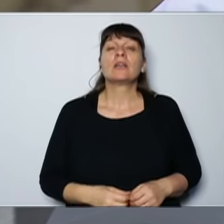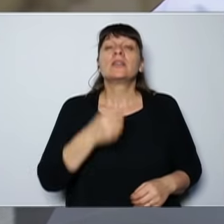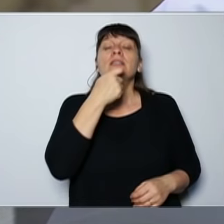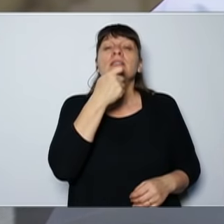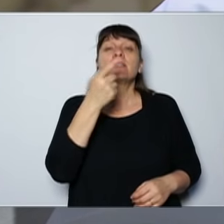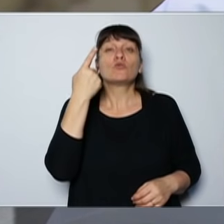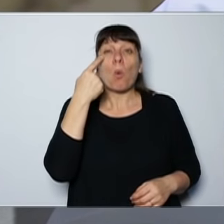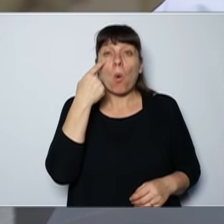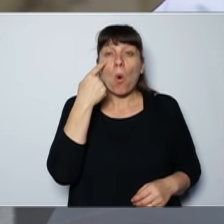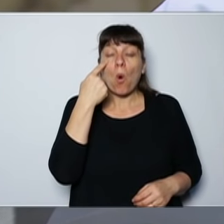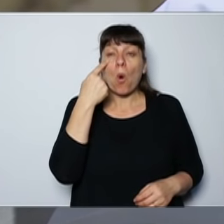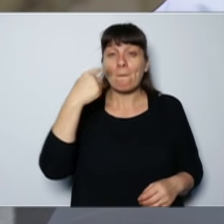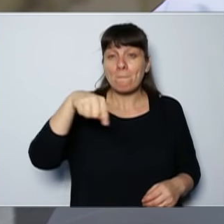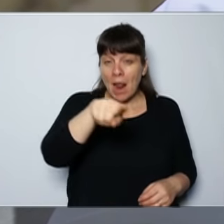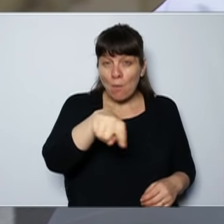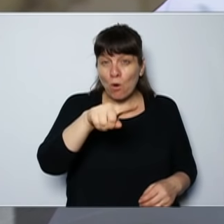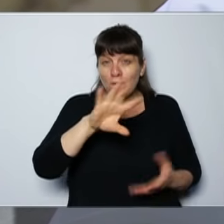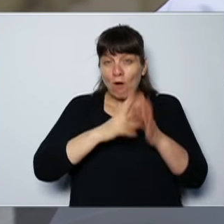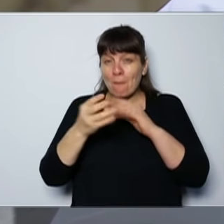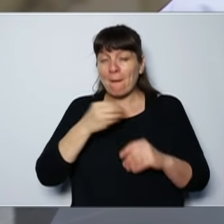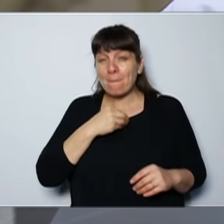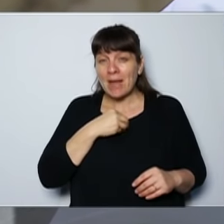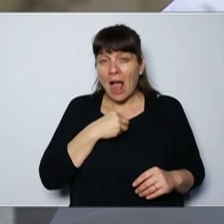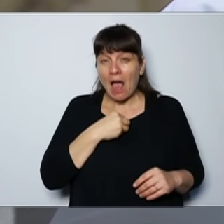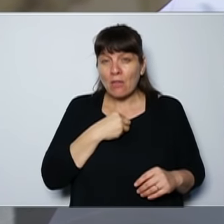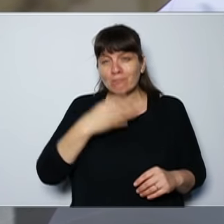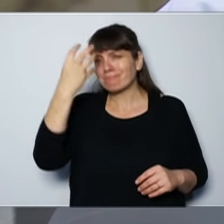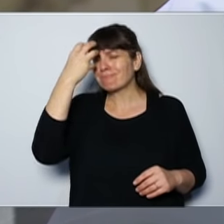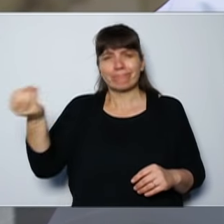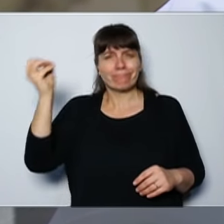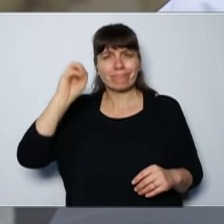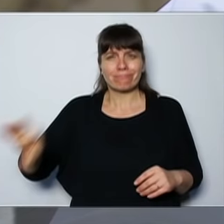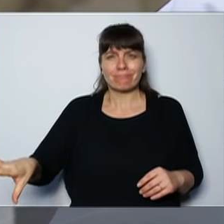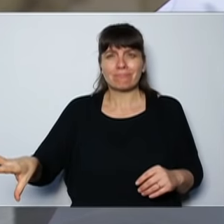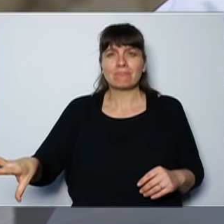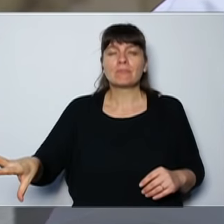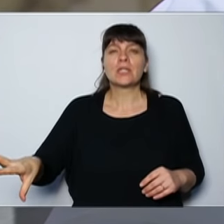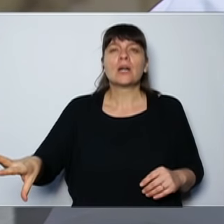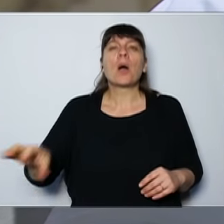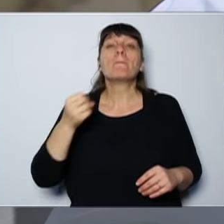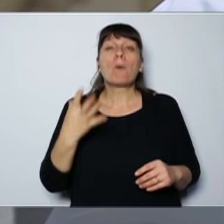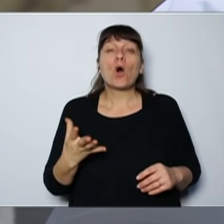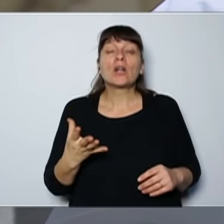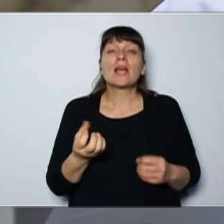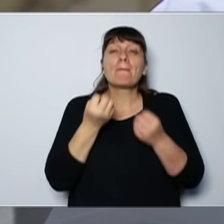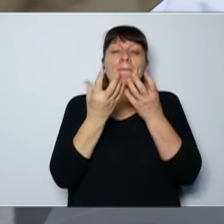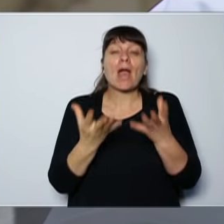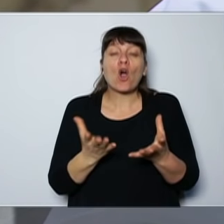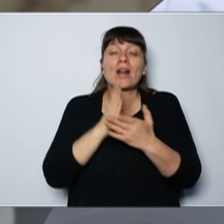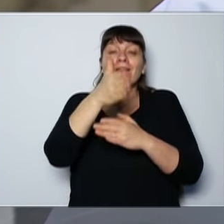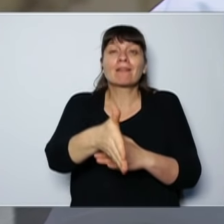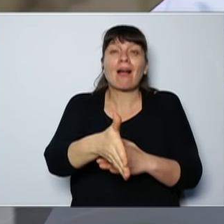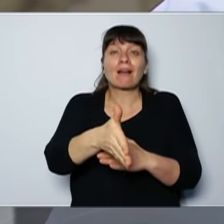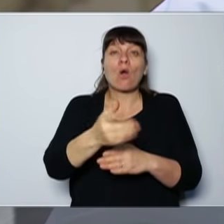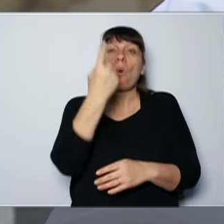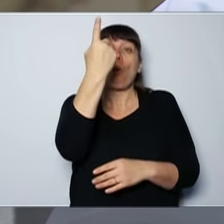Y si tu ojo es para vos ocasión de pecado, arráncatelo. Porque más te vale